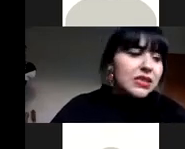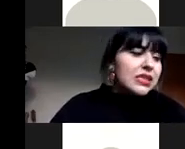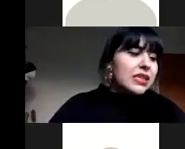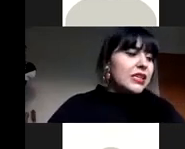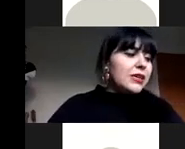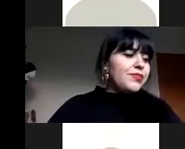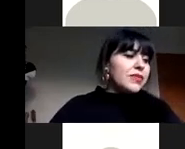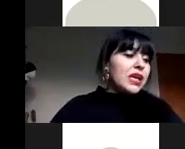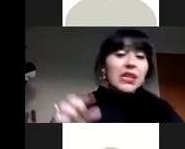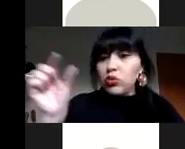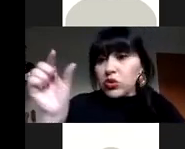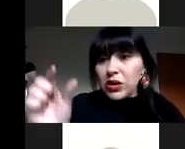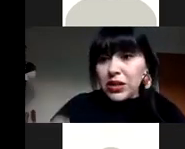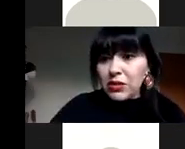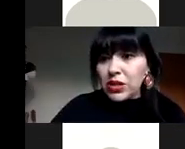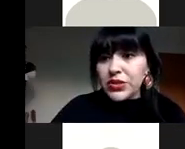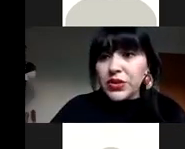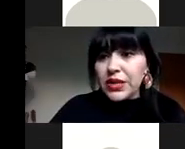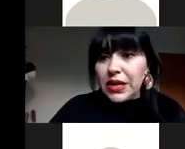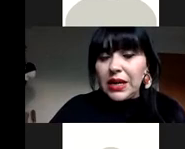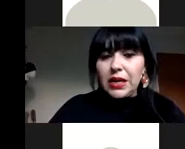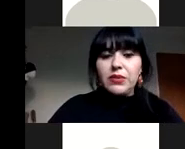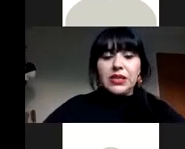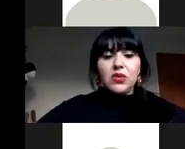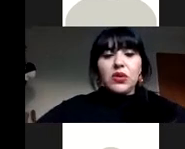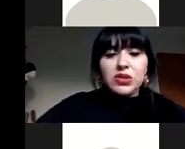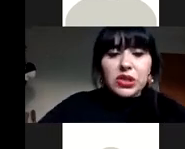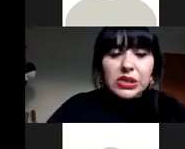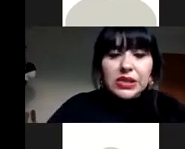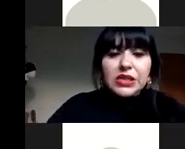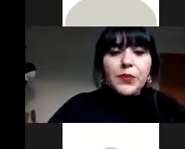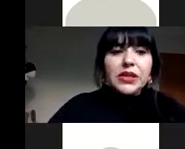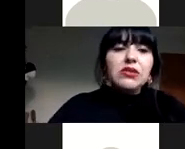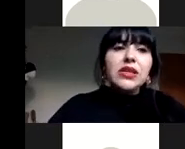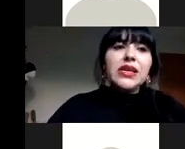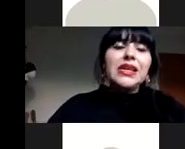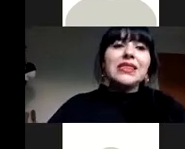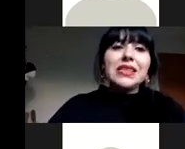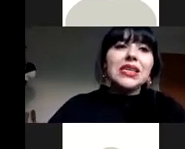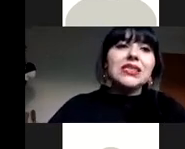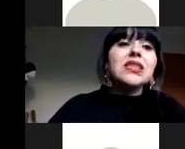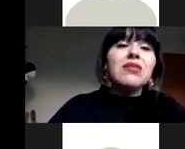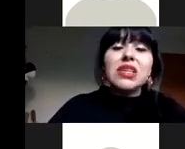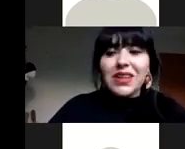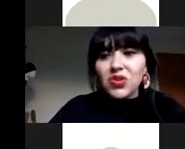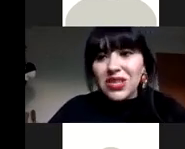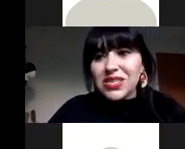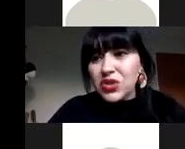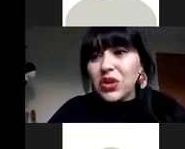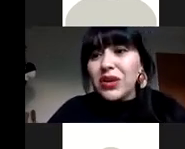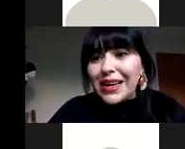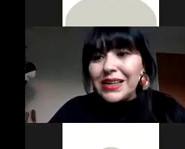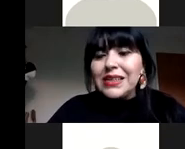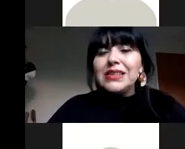hablaban justo en la horita de almuerzo el ministro de Educación, respecto de las tasas que se están observando de